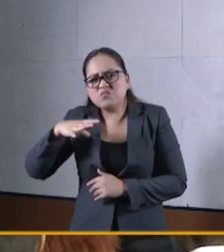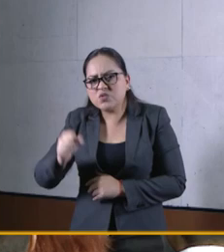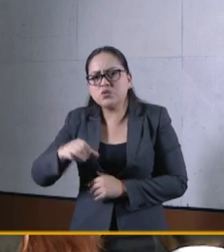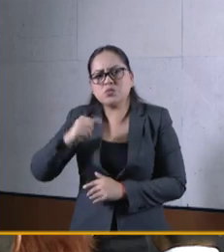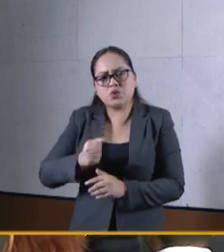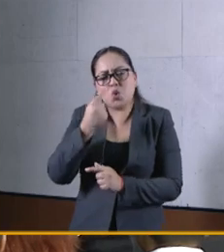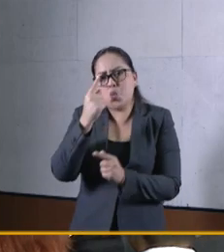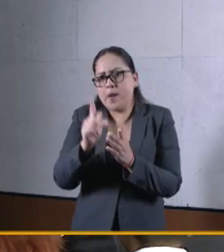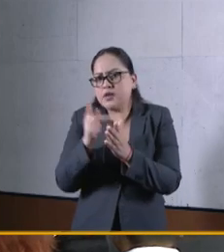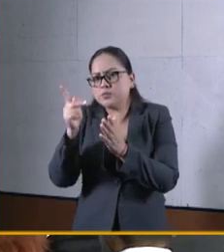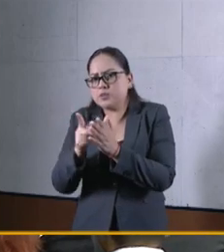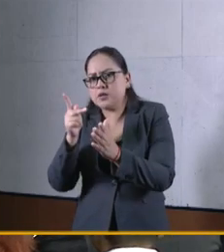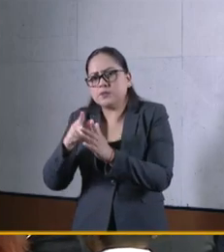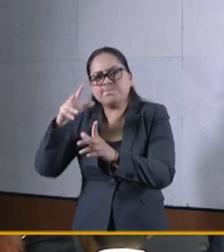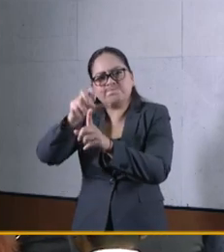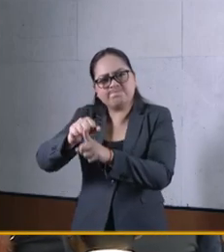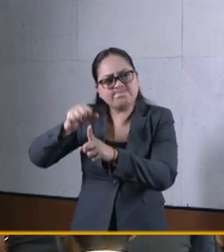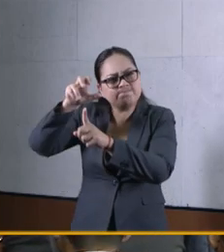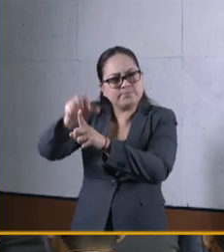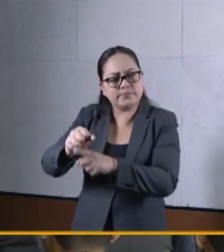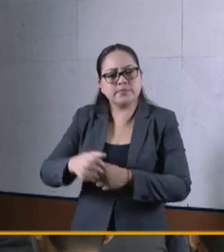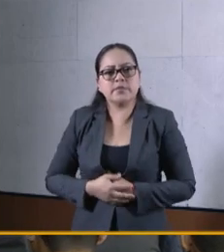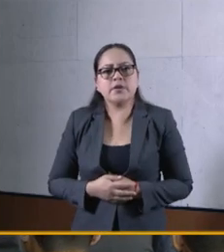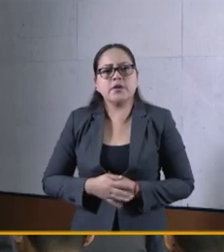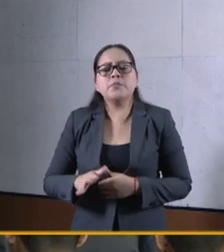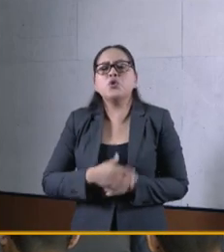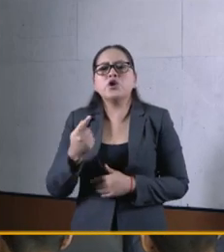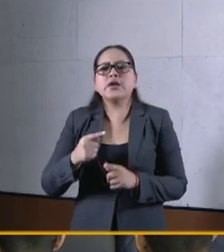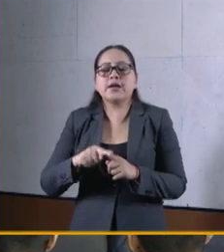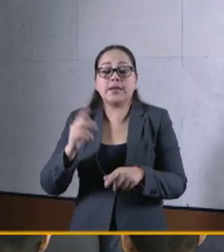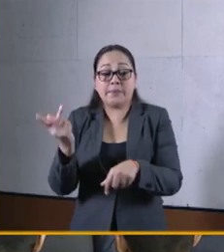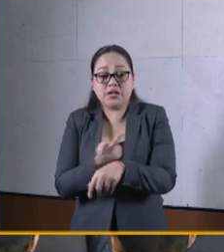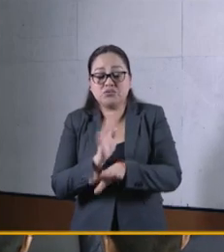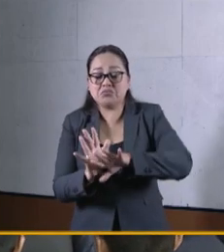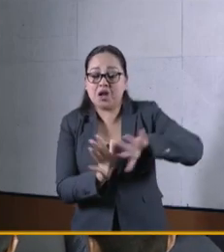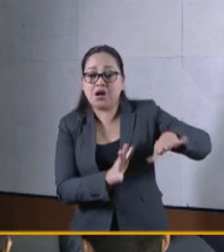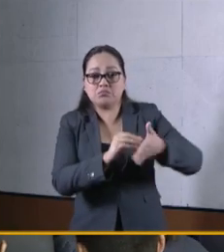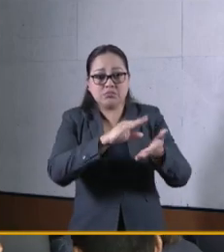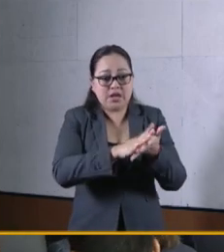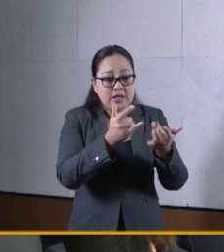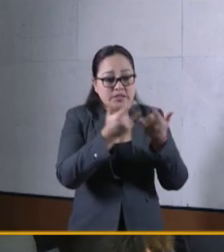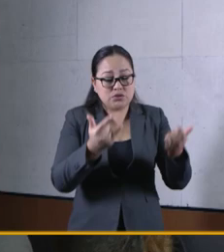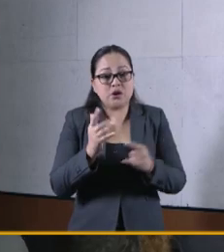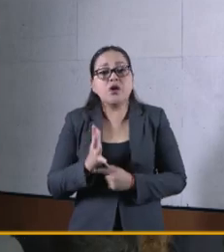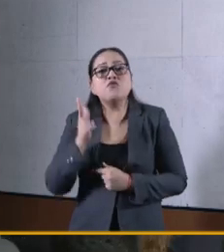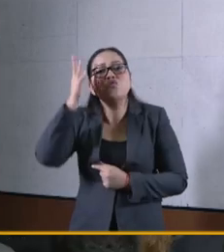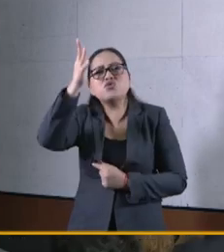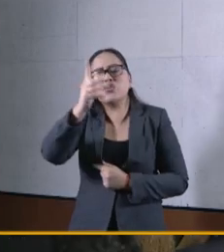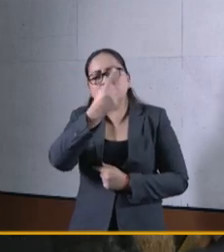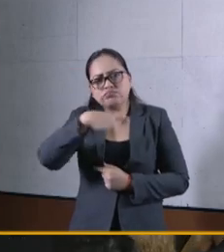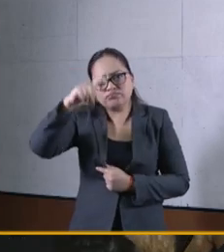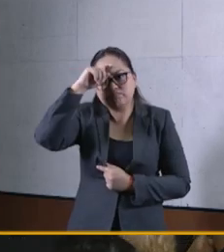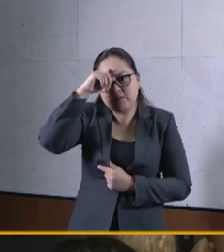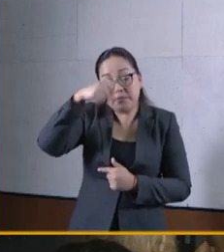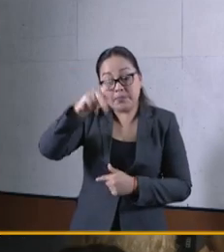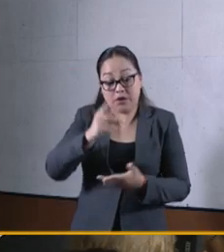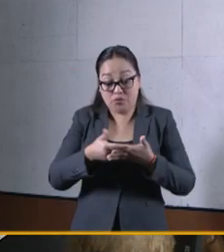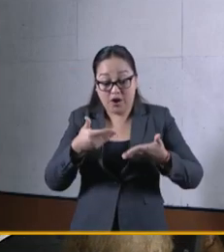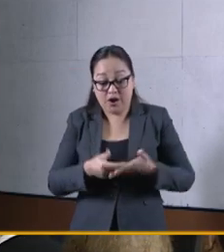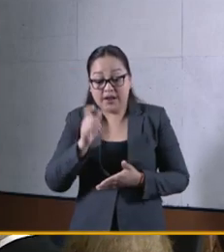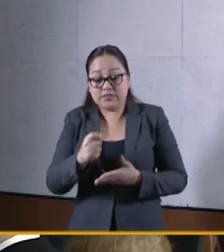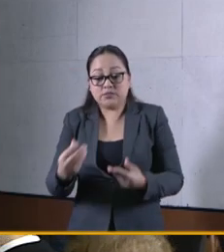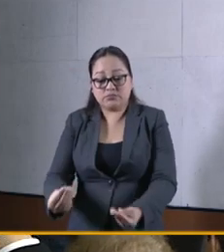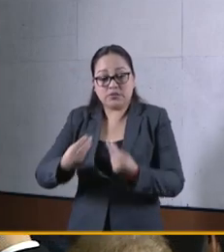batalla a la vez pues el pasado es historia el futuro misterio pero el ahora es un